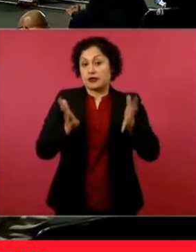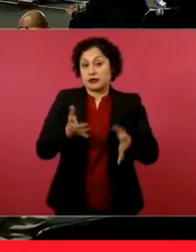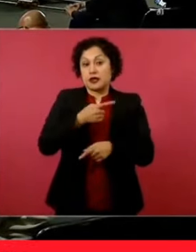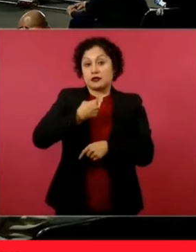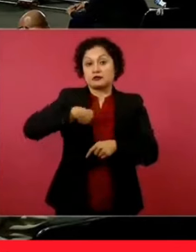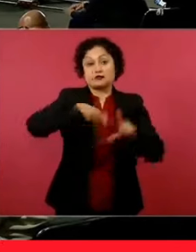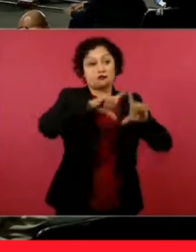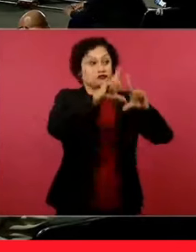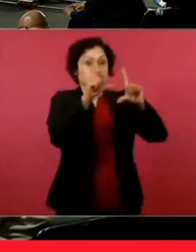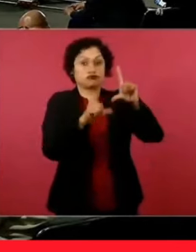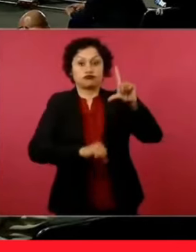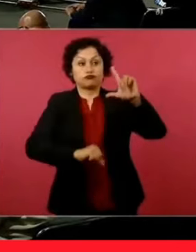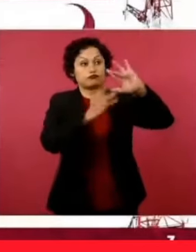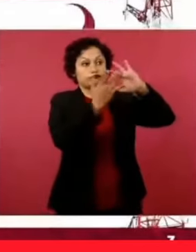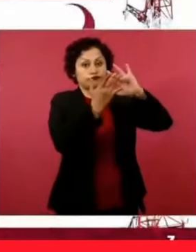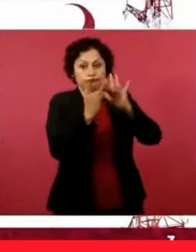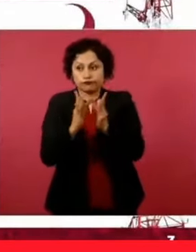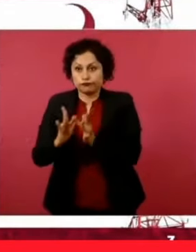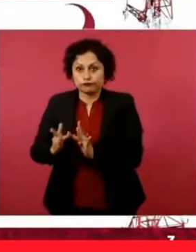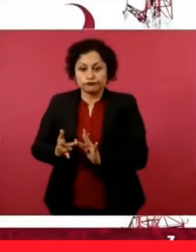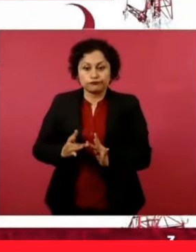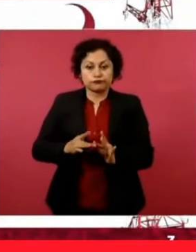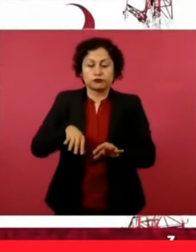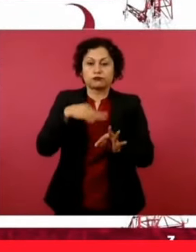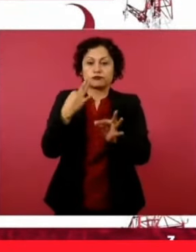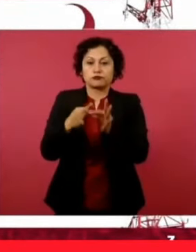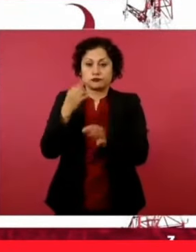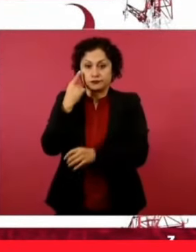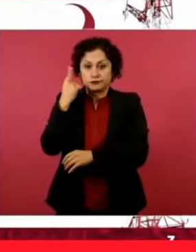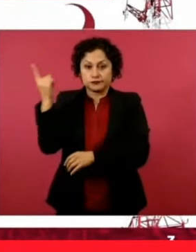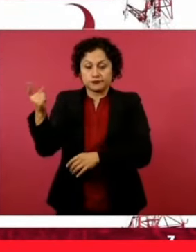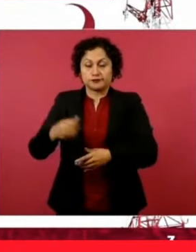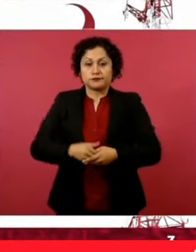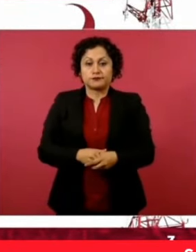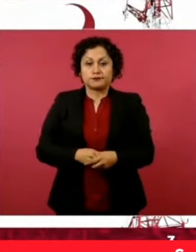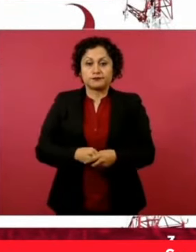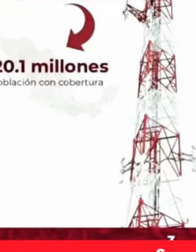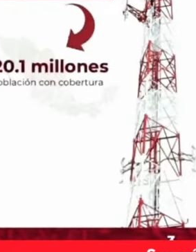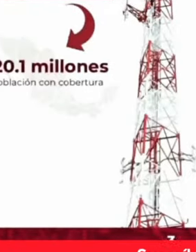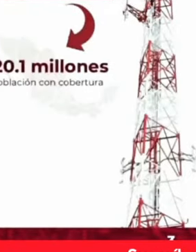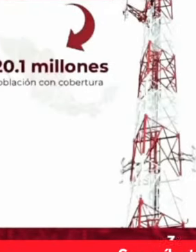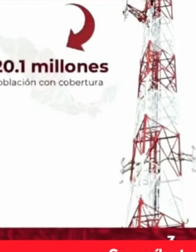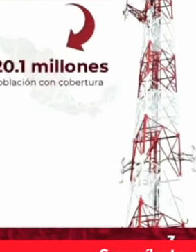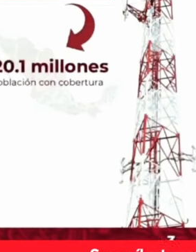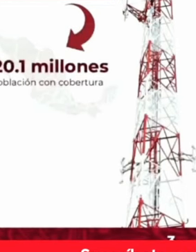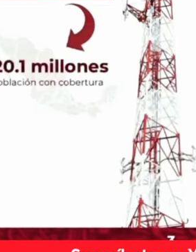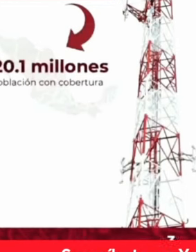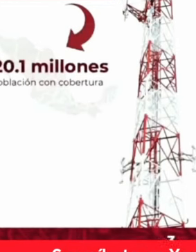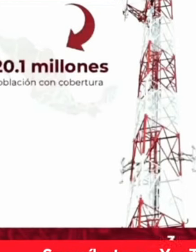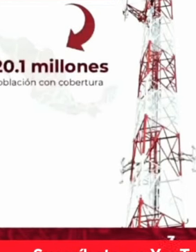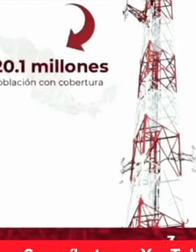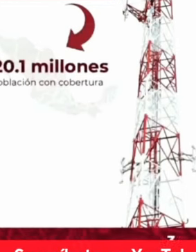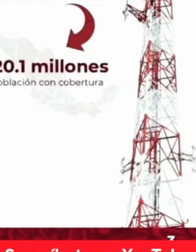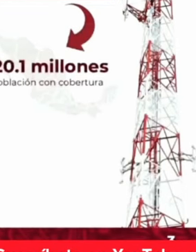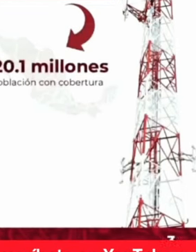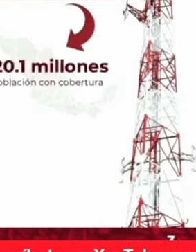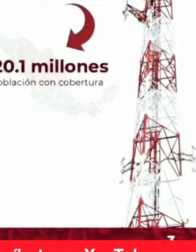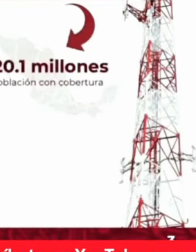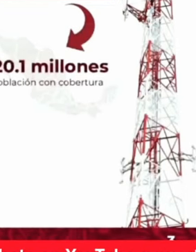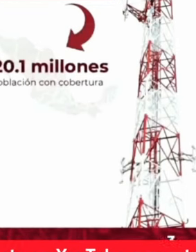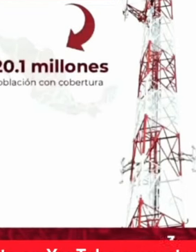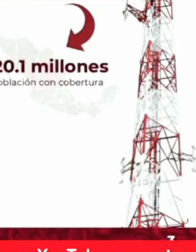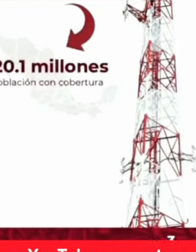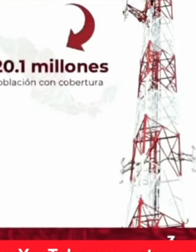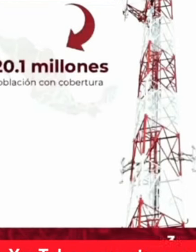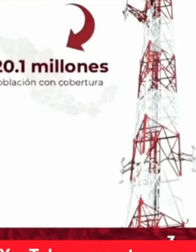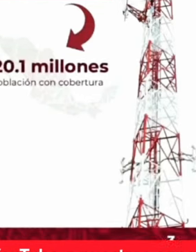país. Hoy tenemos una cobertura, como ya se mencionó, del 95.3% de la población, posicionando a México como uno